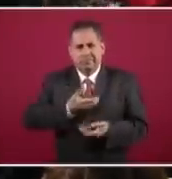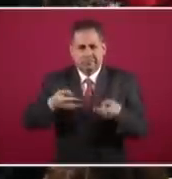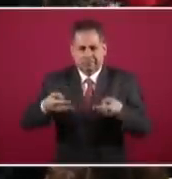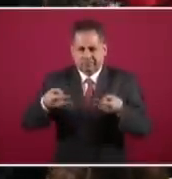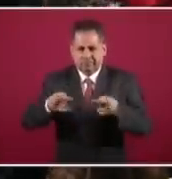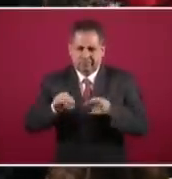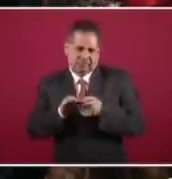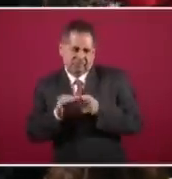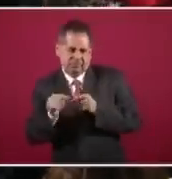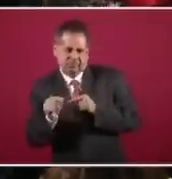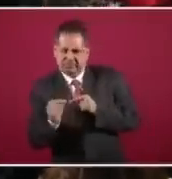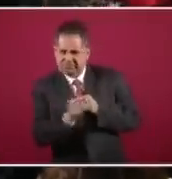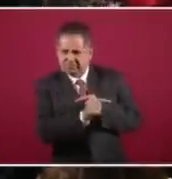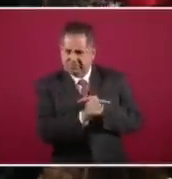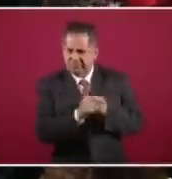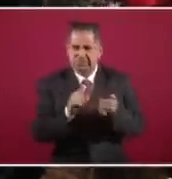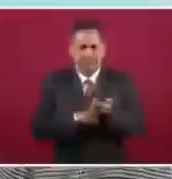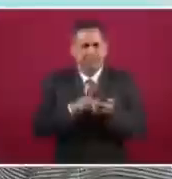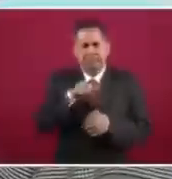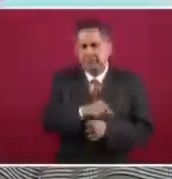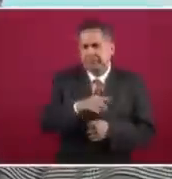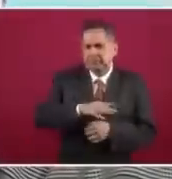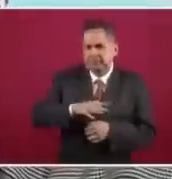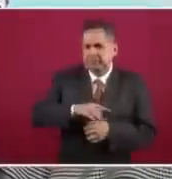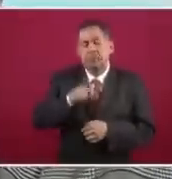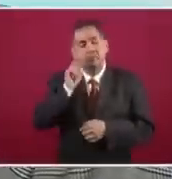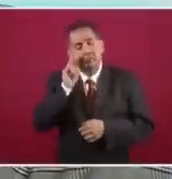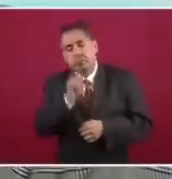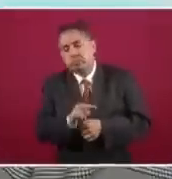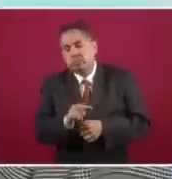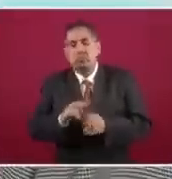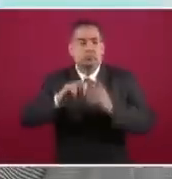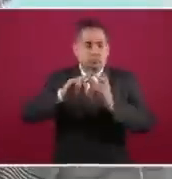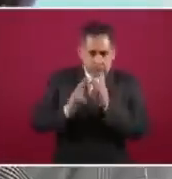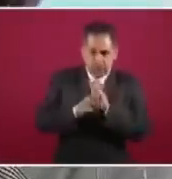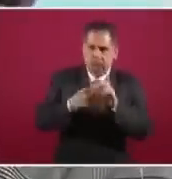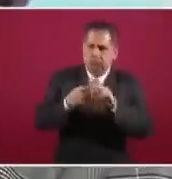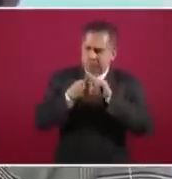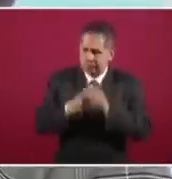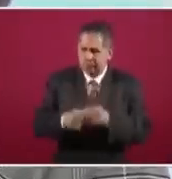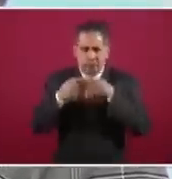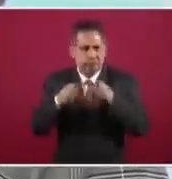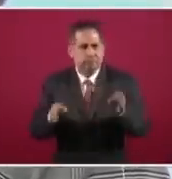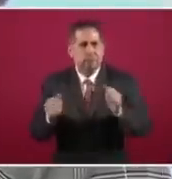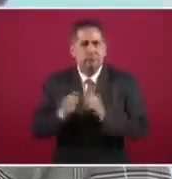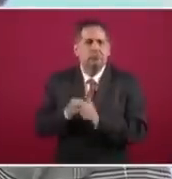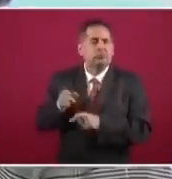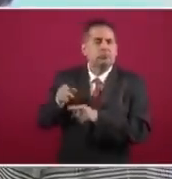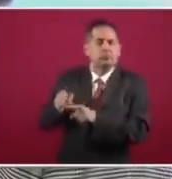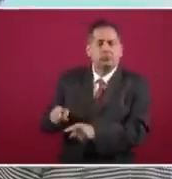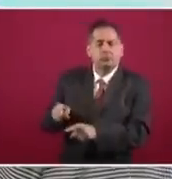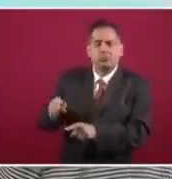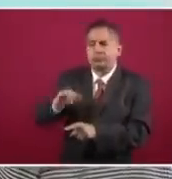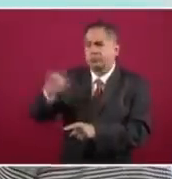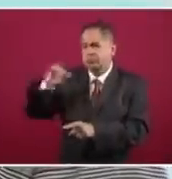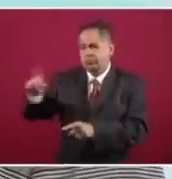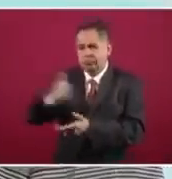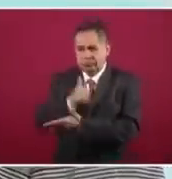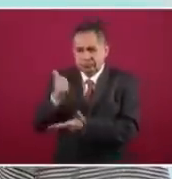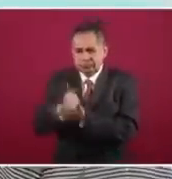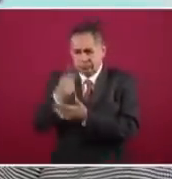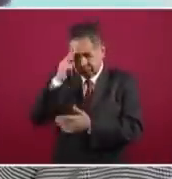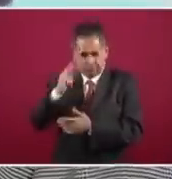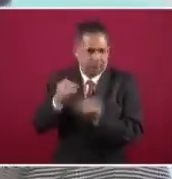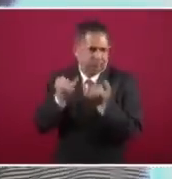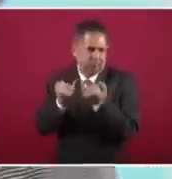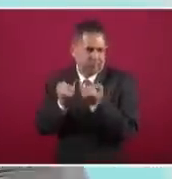cuadras del Palacio Nacional, para dar otro arranque con las autoridades de la Ciudad de